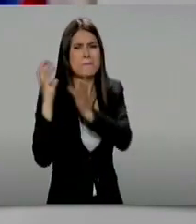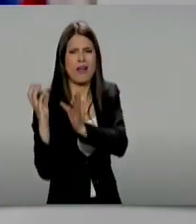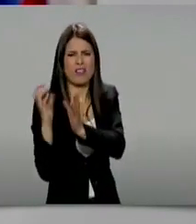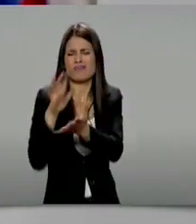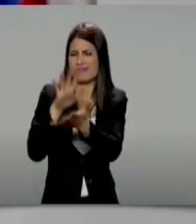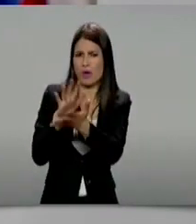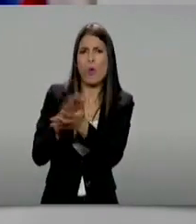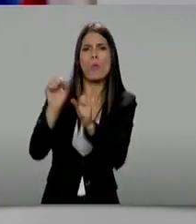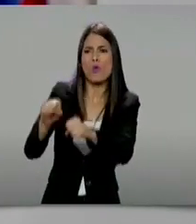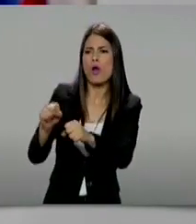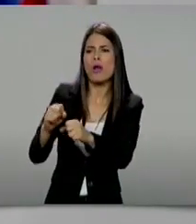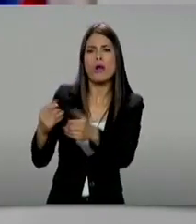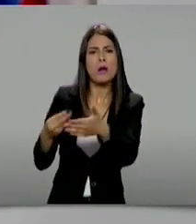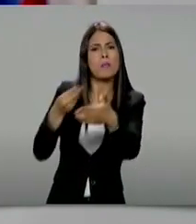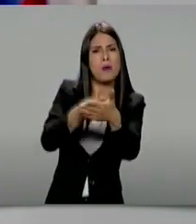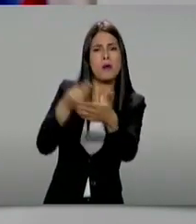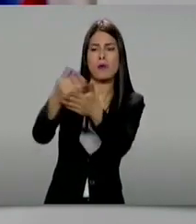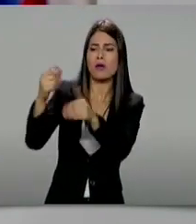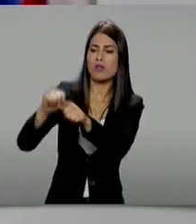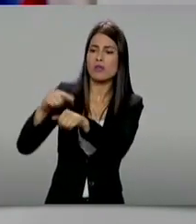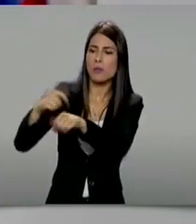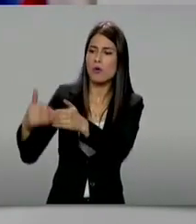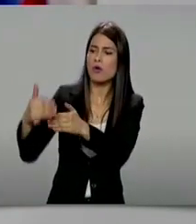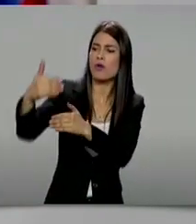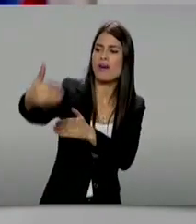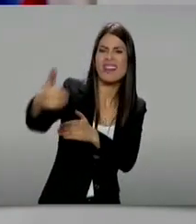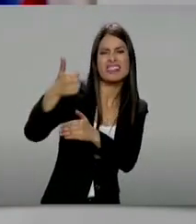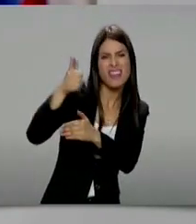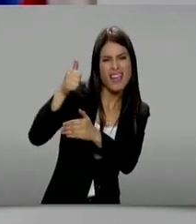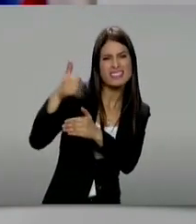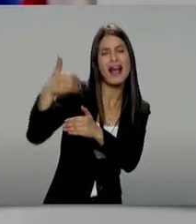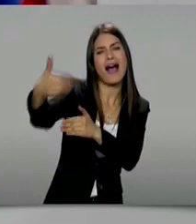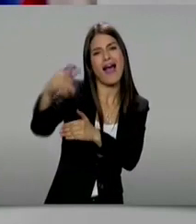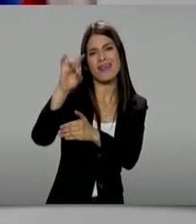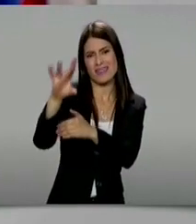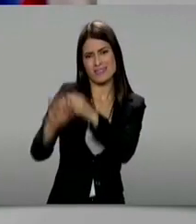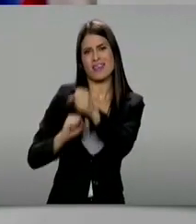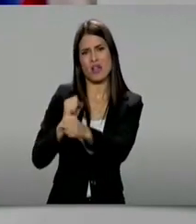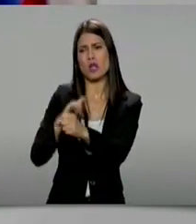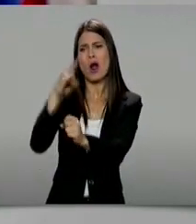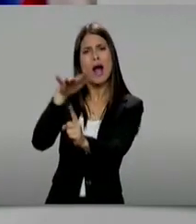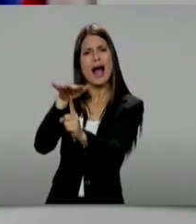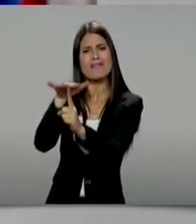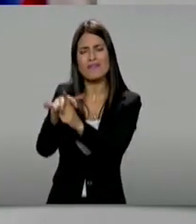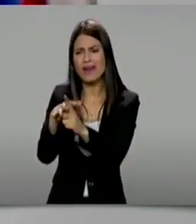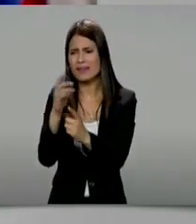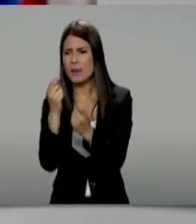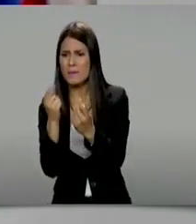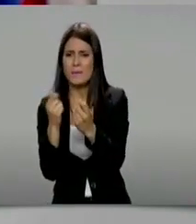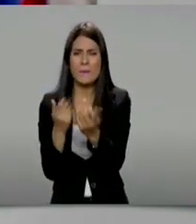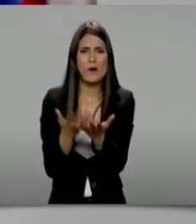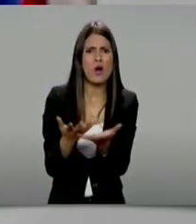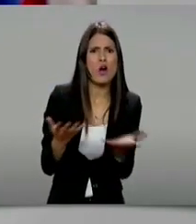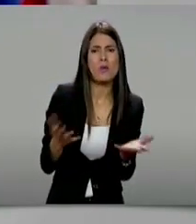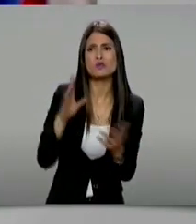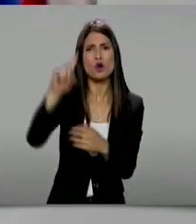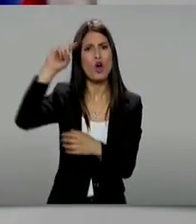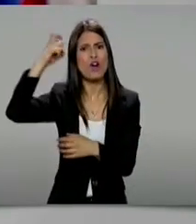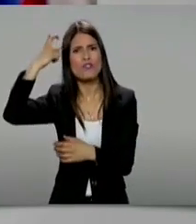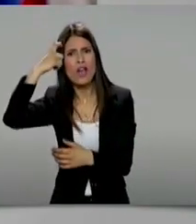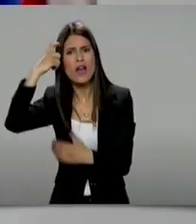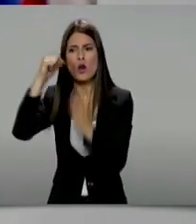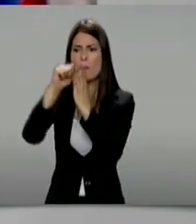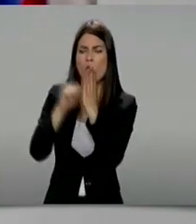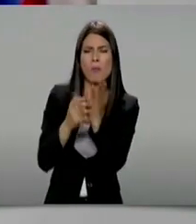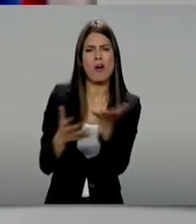de manera alguna los programas prioritarios del gobierno otra preocupación de los empresarios